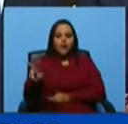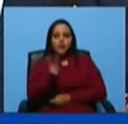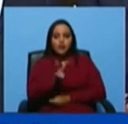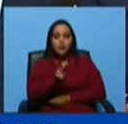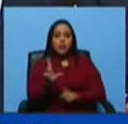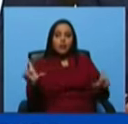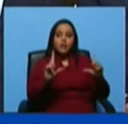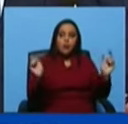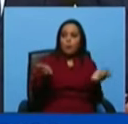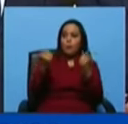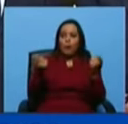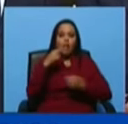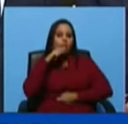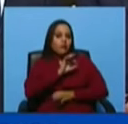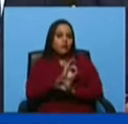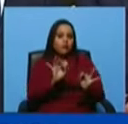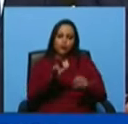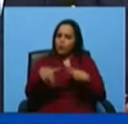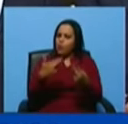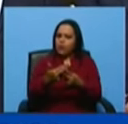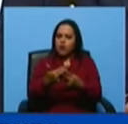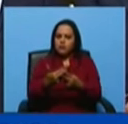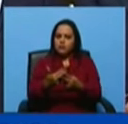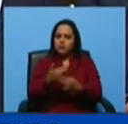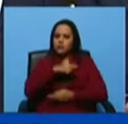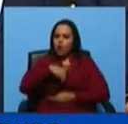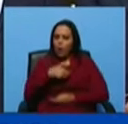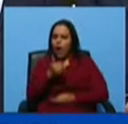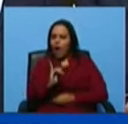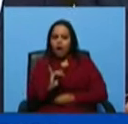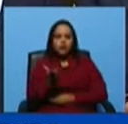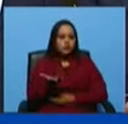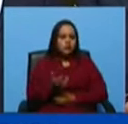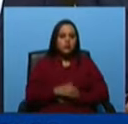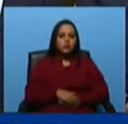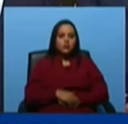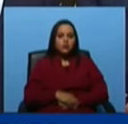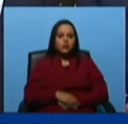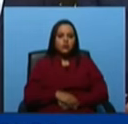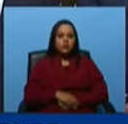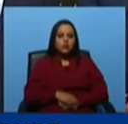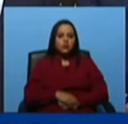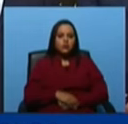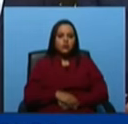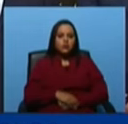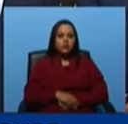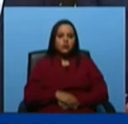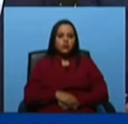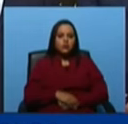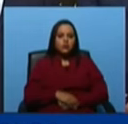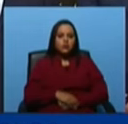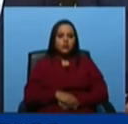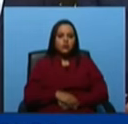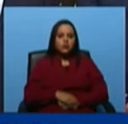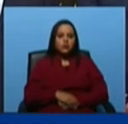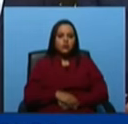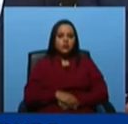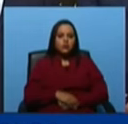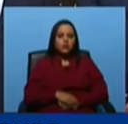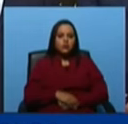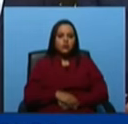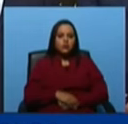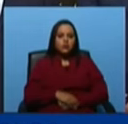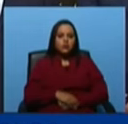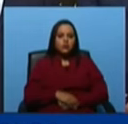micrófono jamás verán practicar nosotros la llamada diplomacia de micrófono muy interesante esta parte la verdad